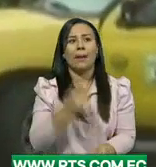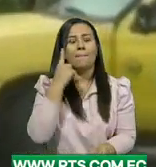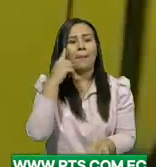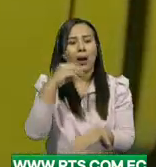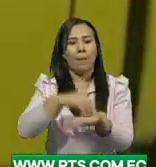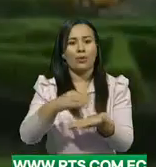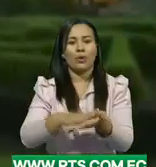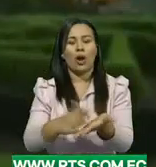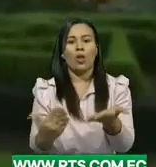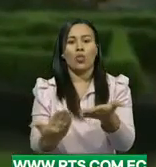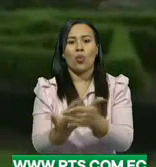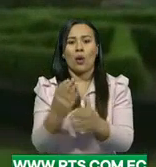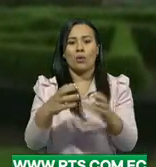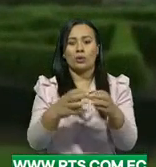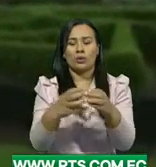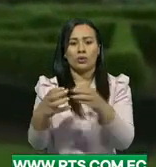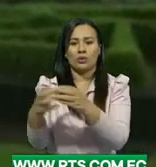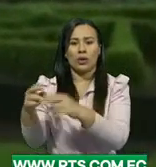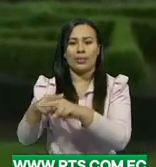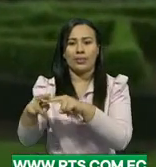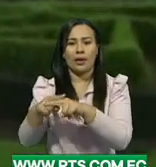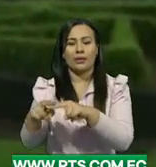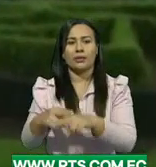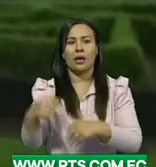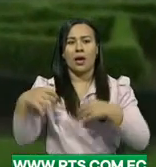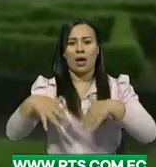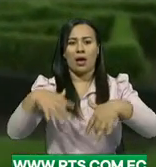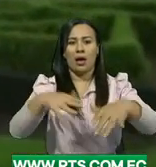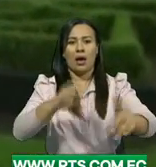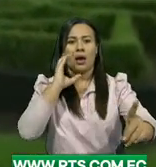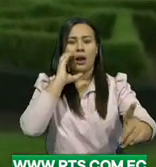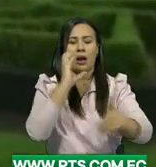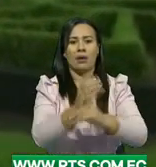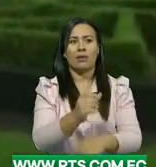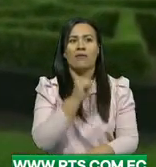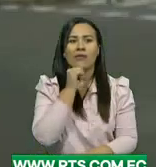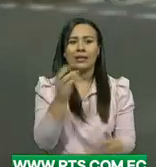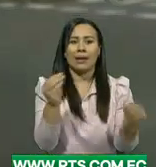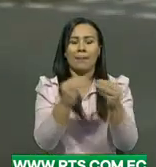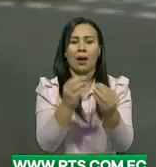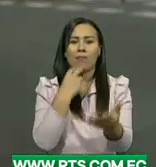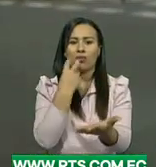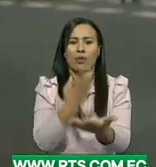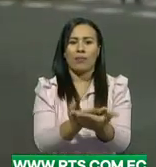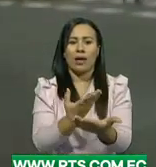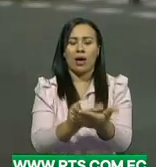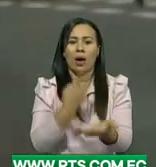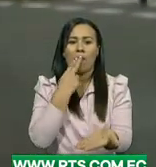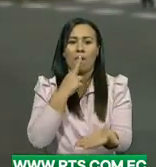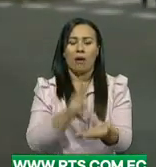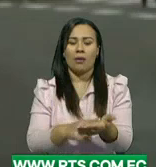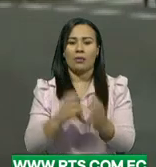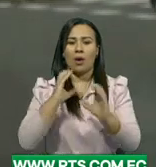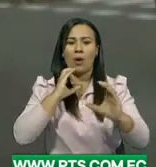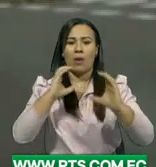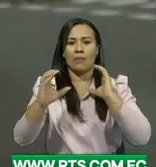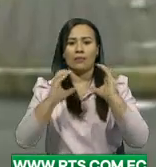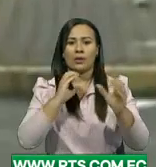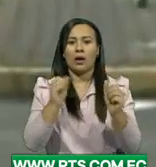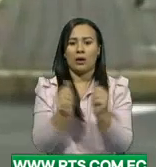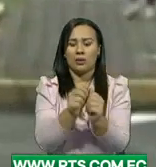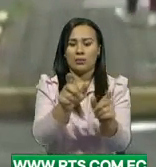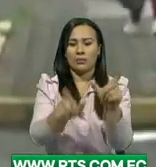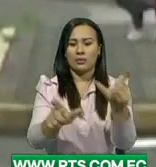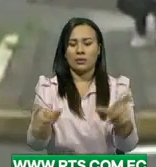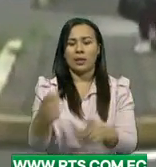de nuevas operadoras de transporte, es decir, la paralización no estaba justificada. Tras el comunicado, los transportistas decidieron